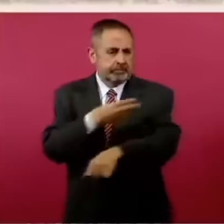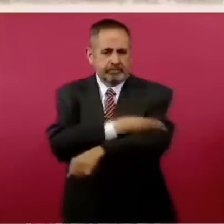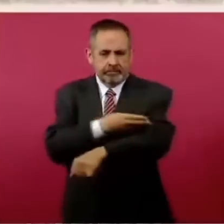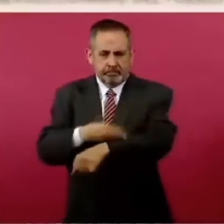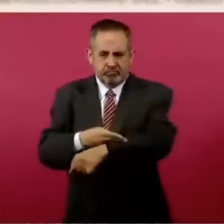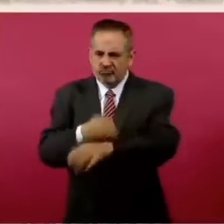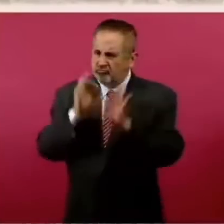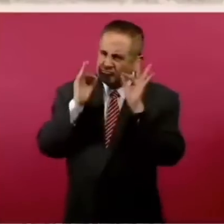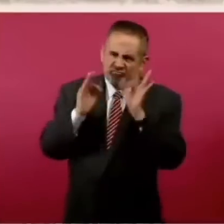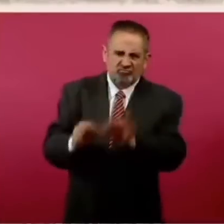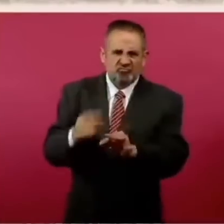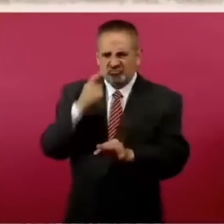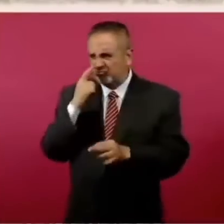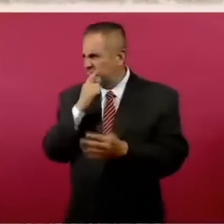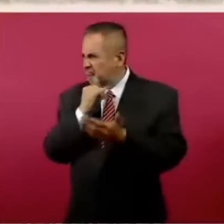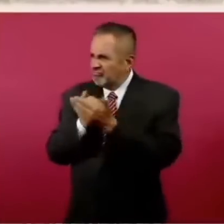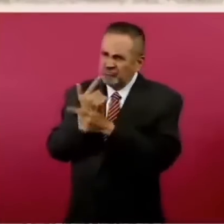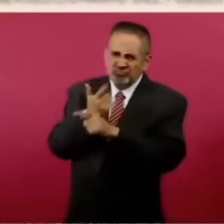democracia,